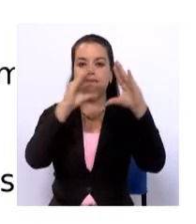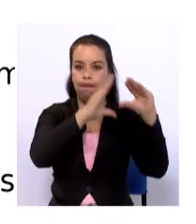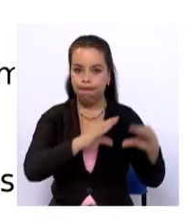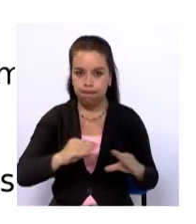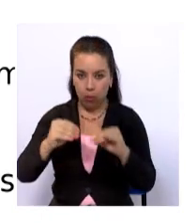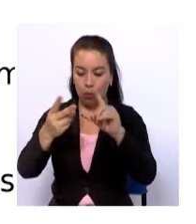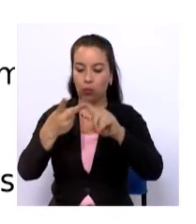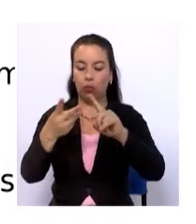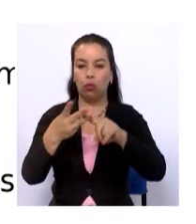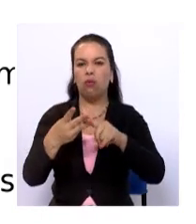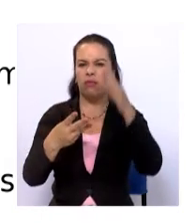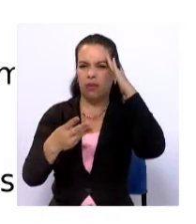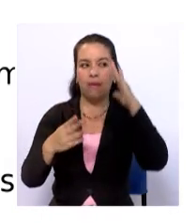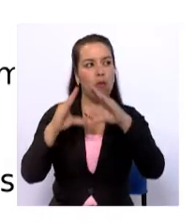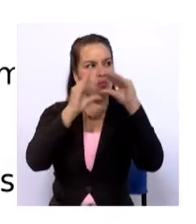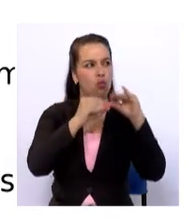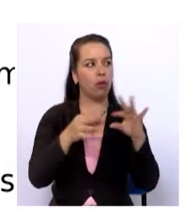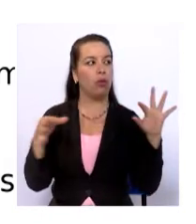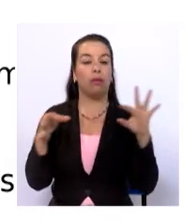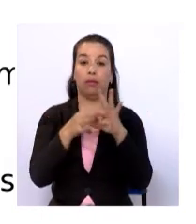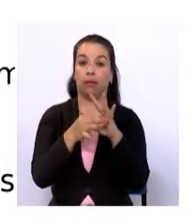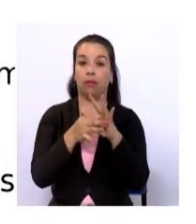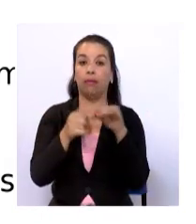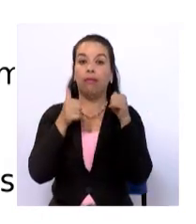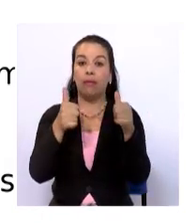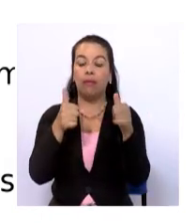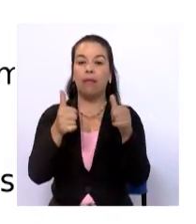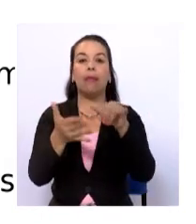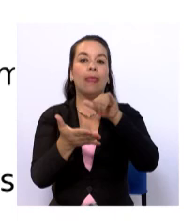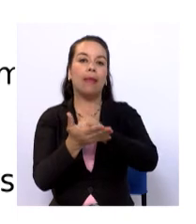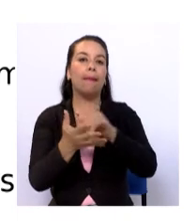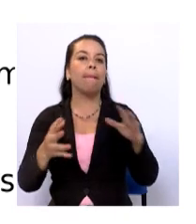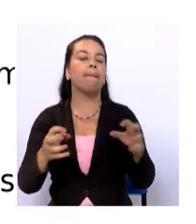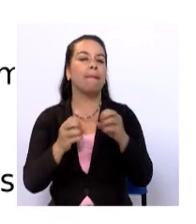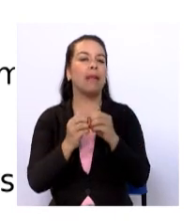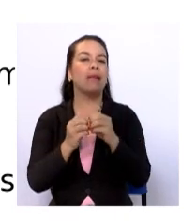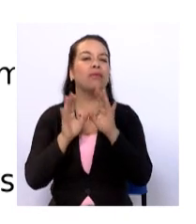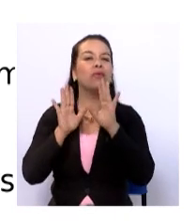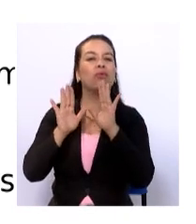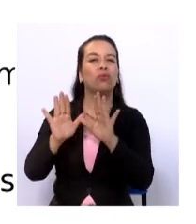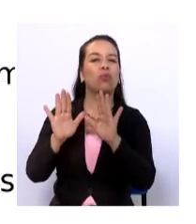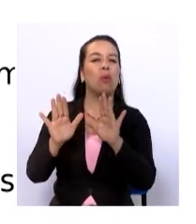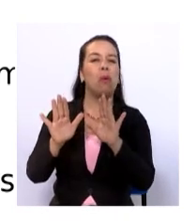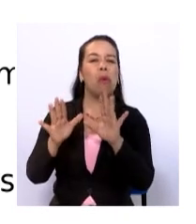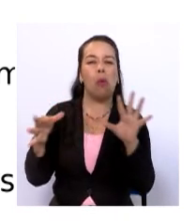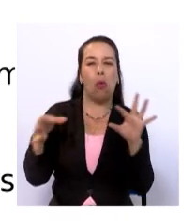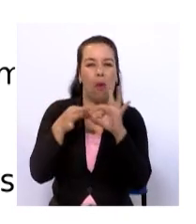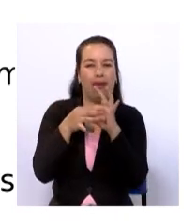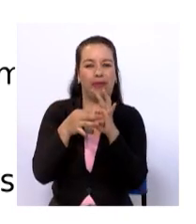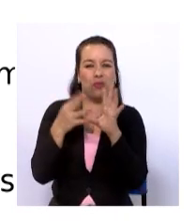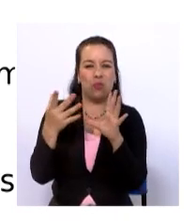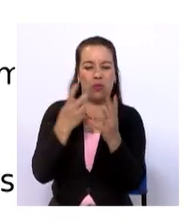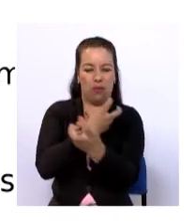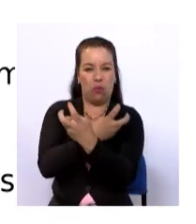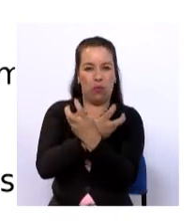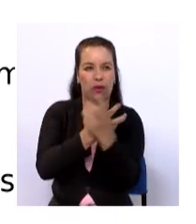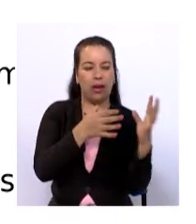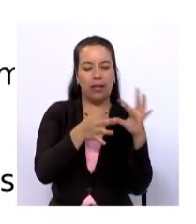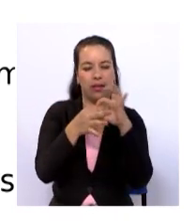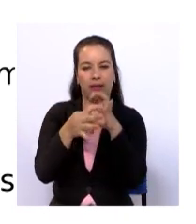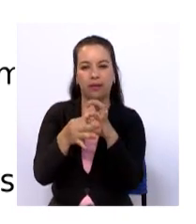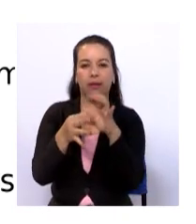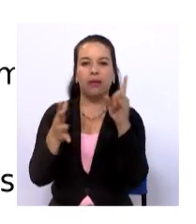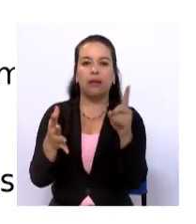sigue con el tendón que se une al hueso en el hueso está en la parte de la síntesis que es donde se une el tendón con el hueso tenemos el